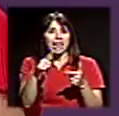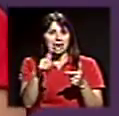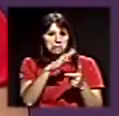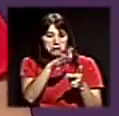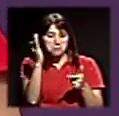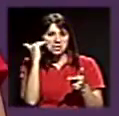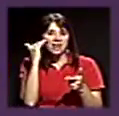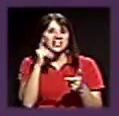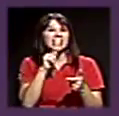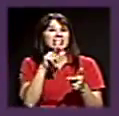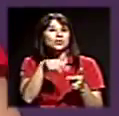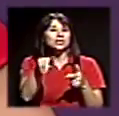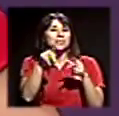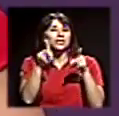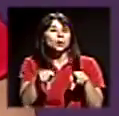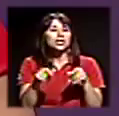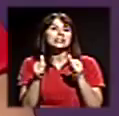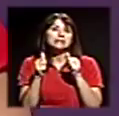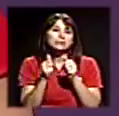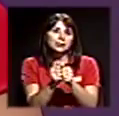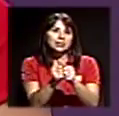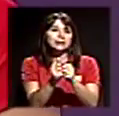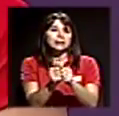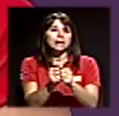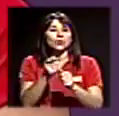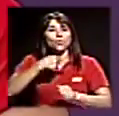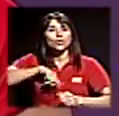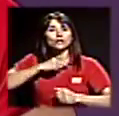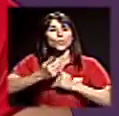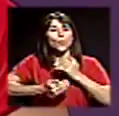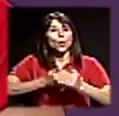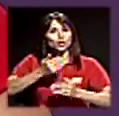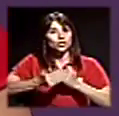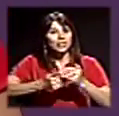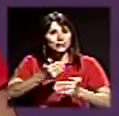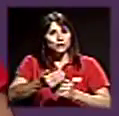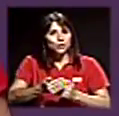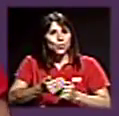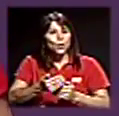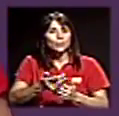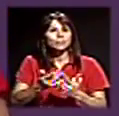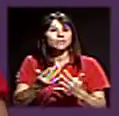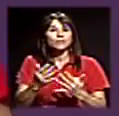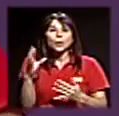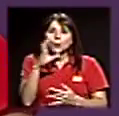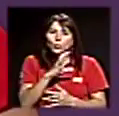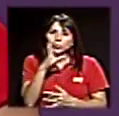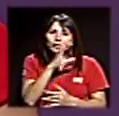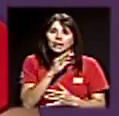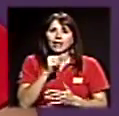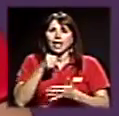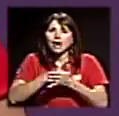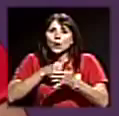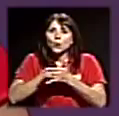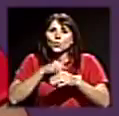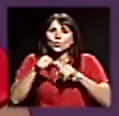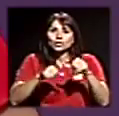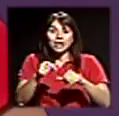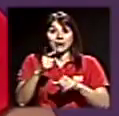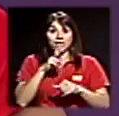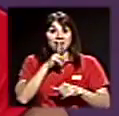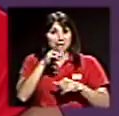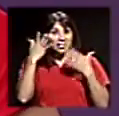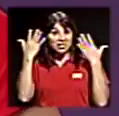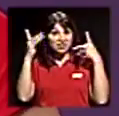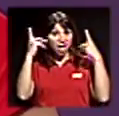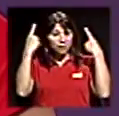hablando, y ellas acompañan, hay un acompañamiento y nuestro proceso y búsqueda, ¿verdad? Y lucha, porque realmente todavía no lo hemos